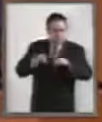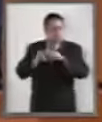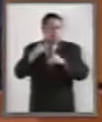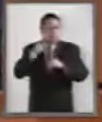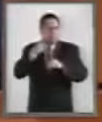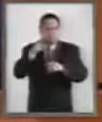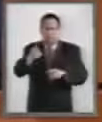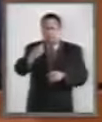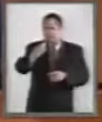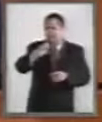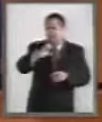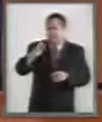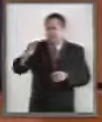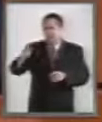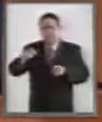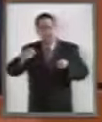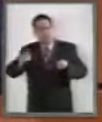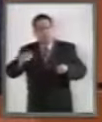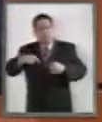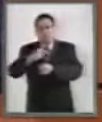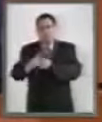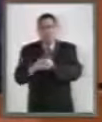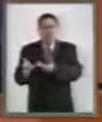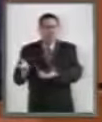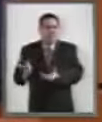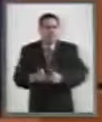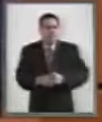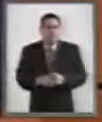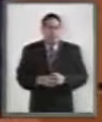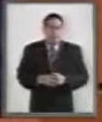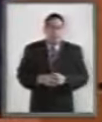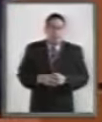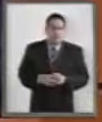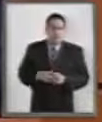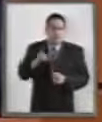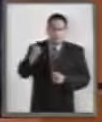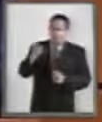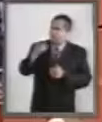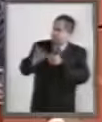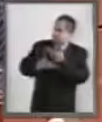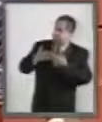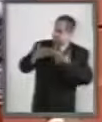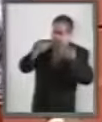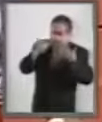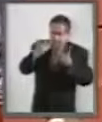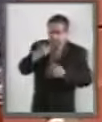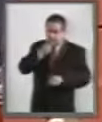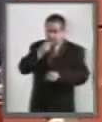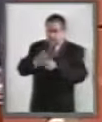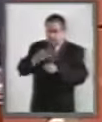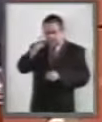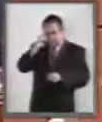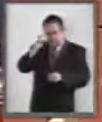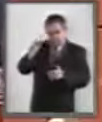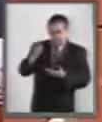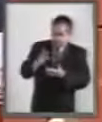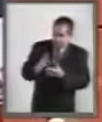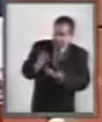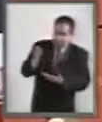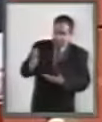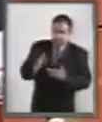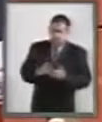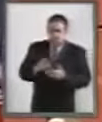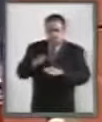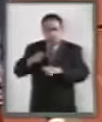Hacienda, que es el mando de este país. Ese es a lo que ha accedido usted, señor secretario, al mando a través de